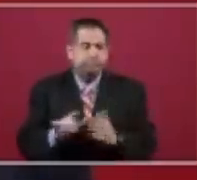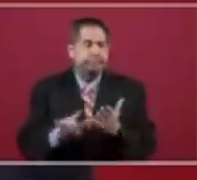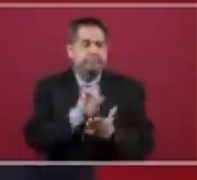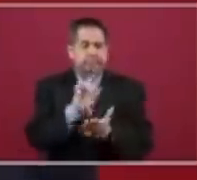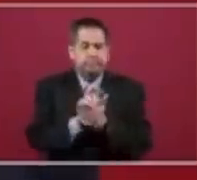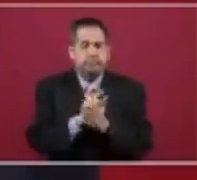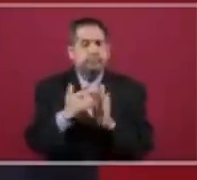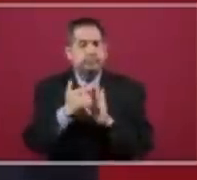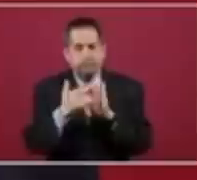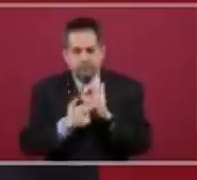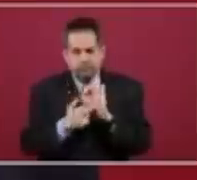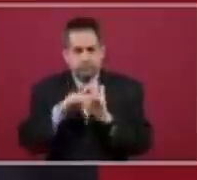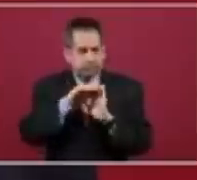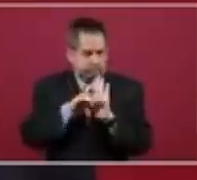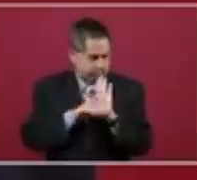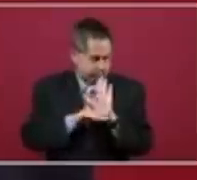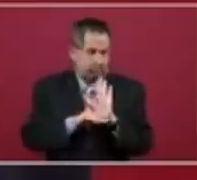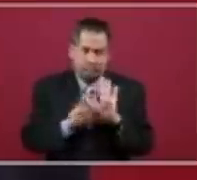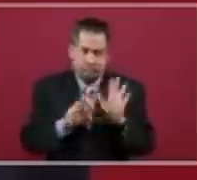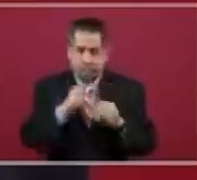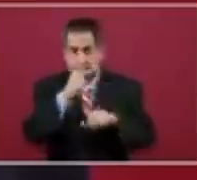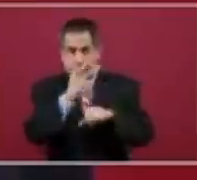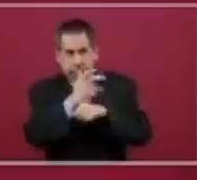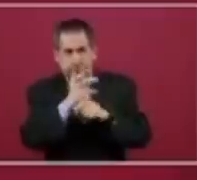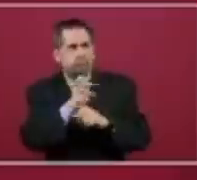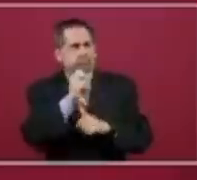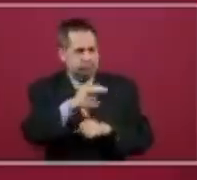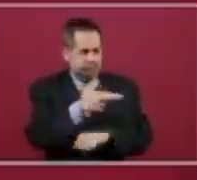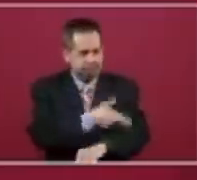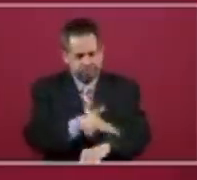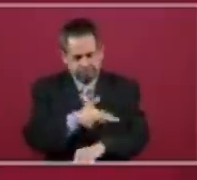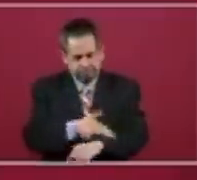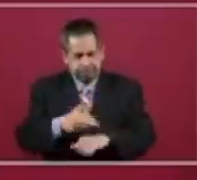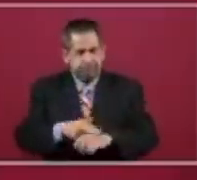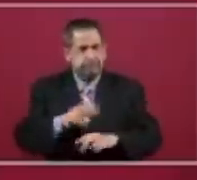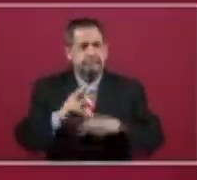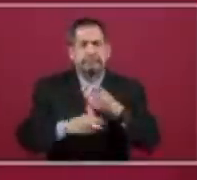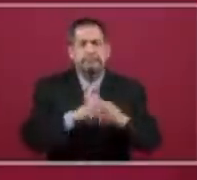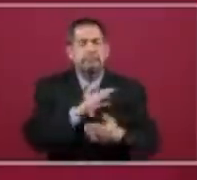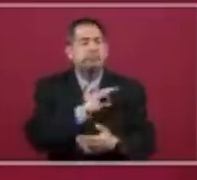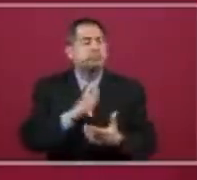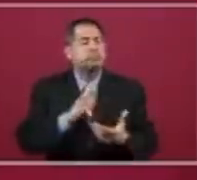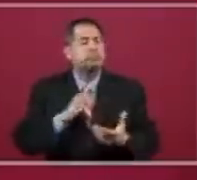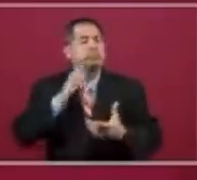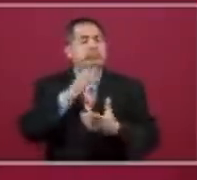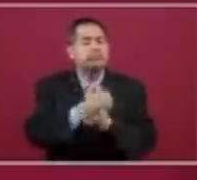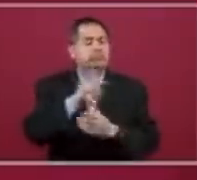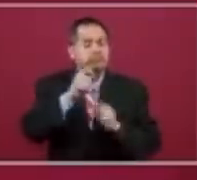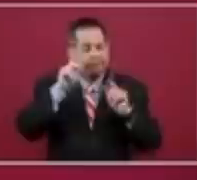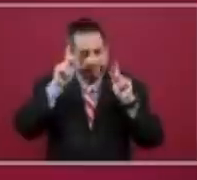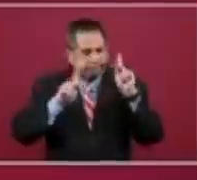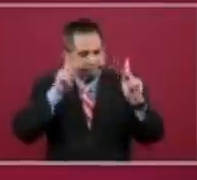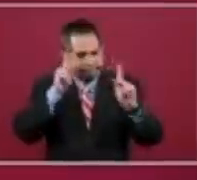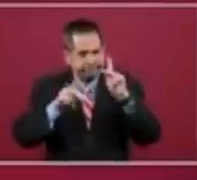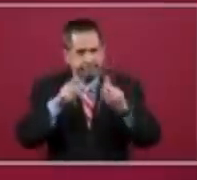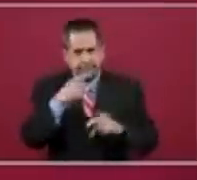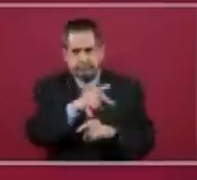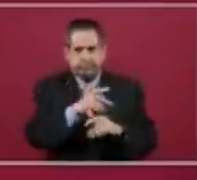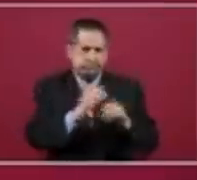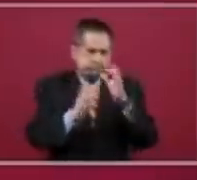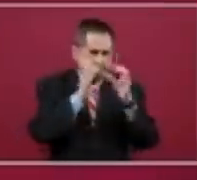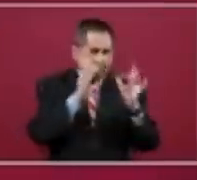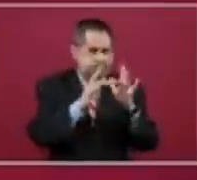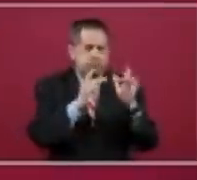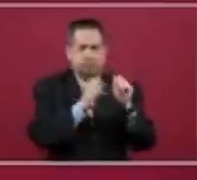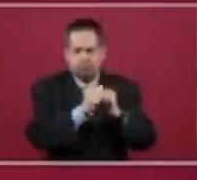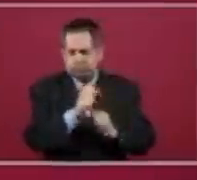los reglamentos que tienen en ese país, a que puedan visitarlo o tener comunicación.